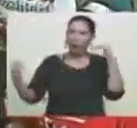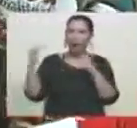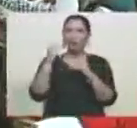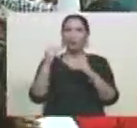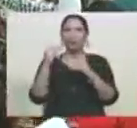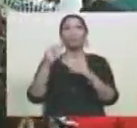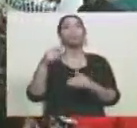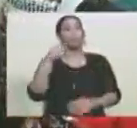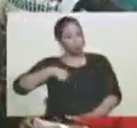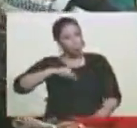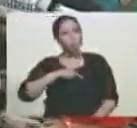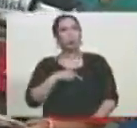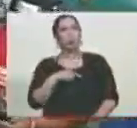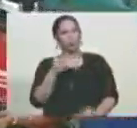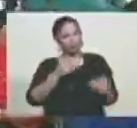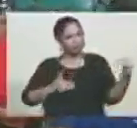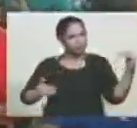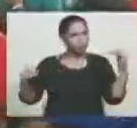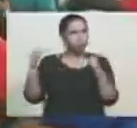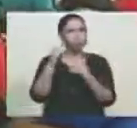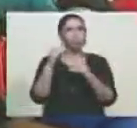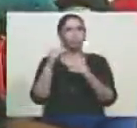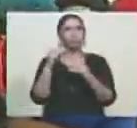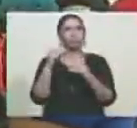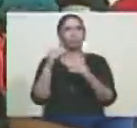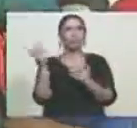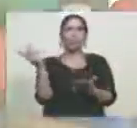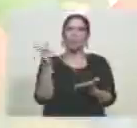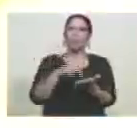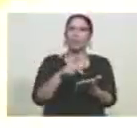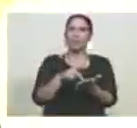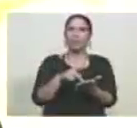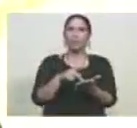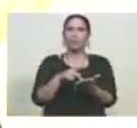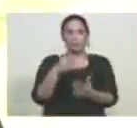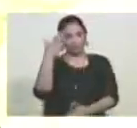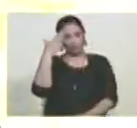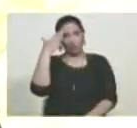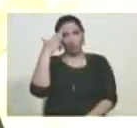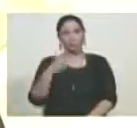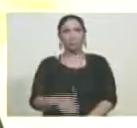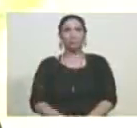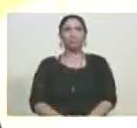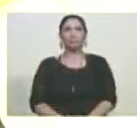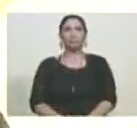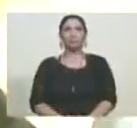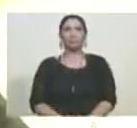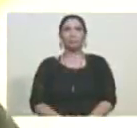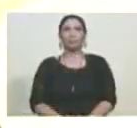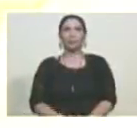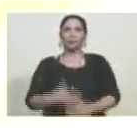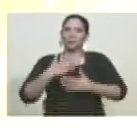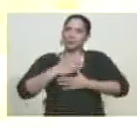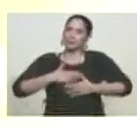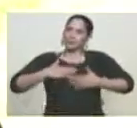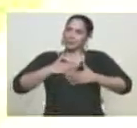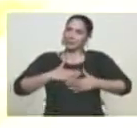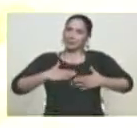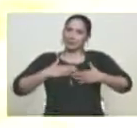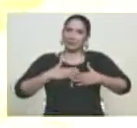Con esa moral nos venimos, mi comandante jefe. Sepa que es un inmenso placer llegar y